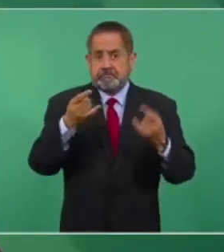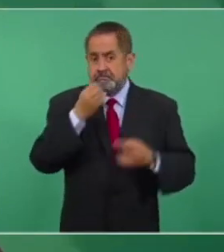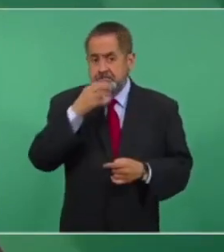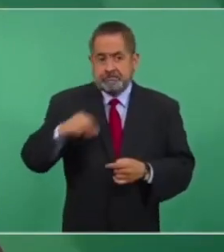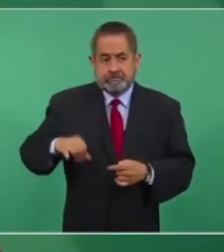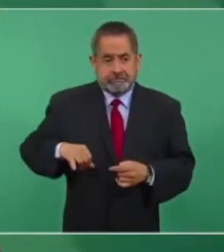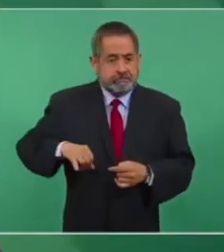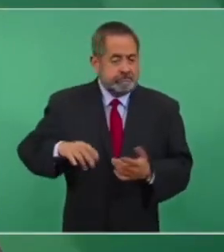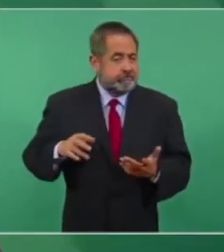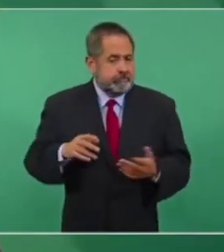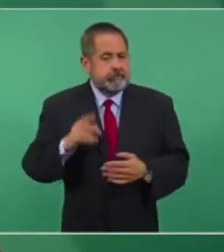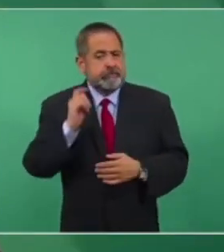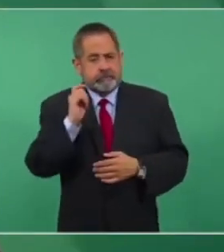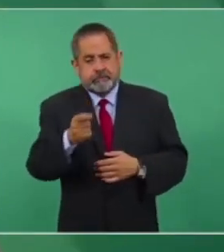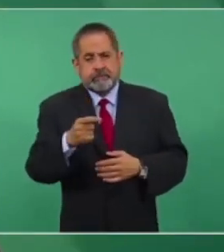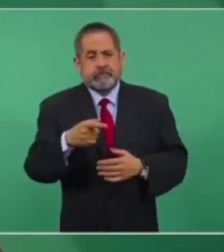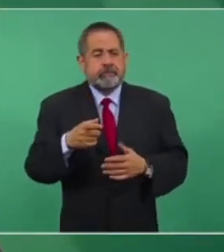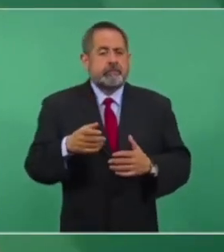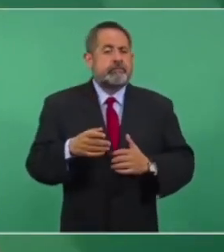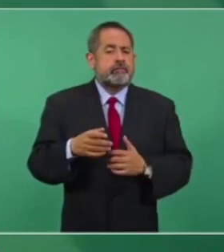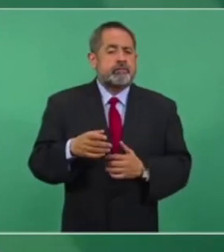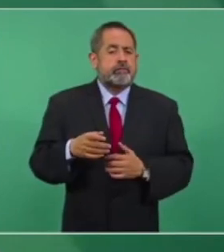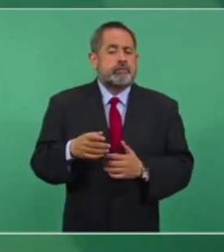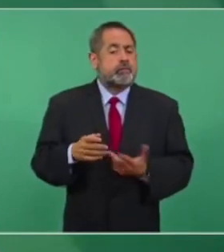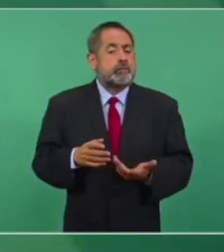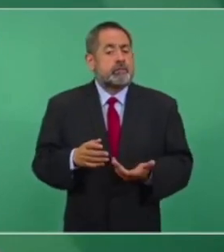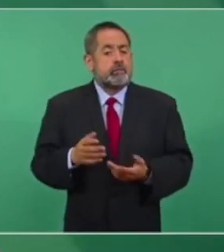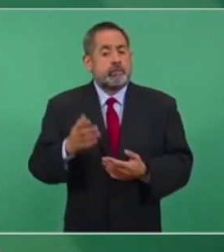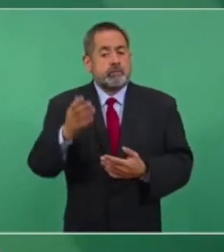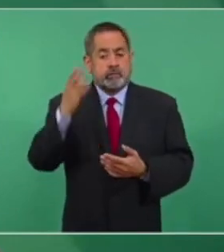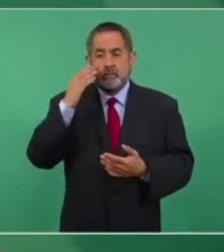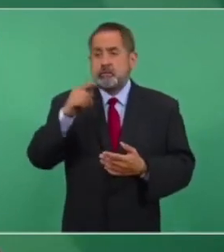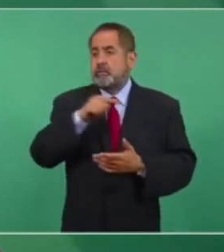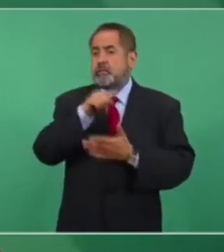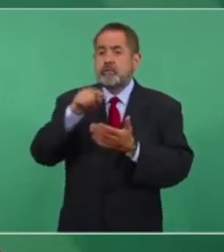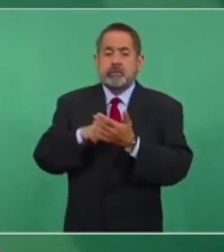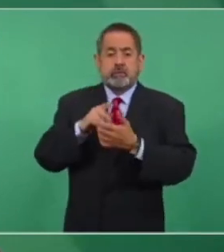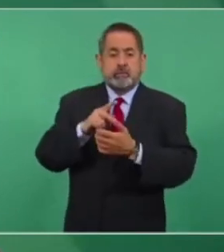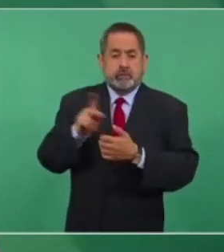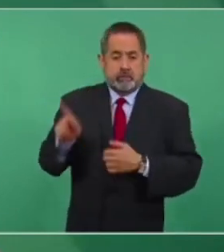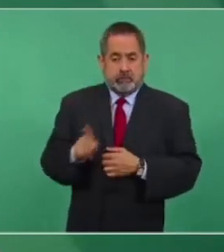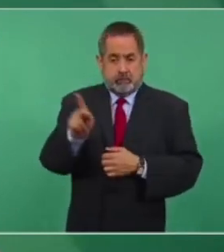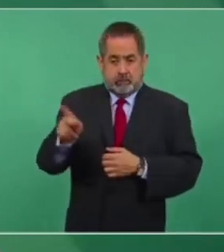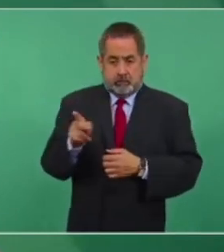de cómo no estaban electrificados los pueblos